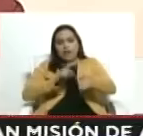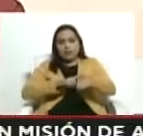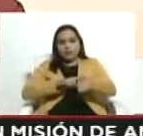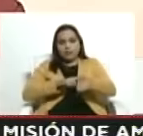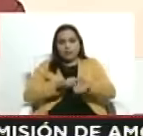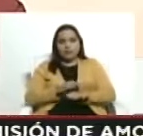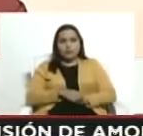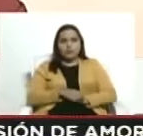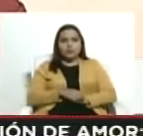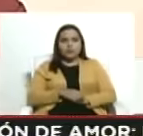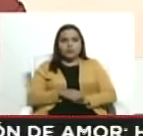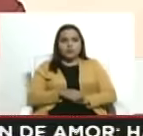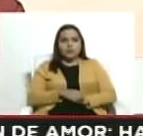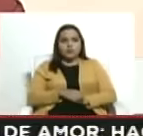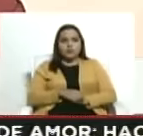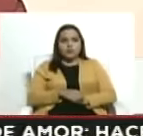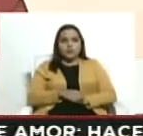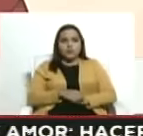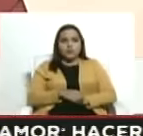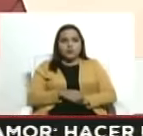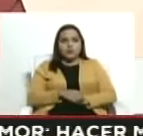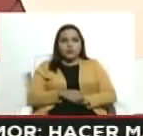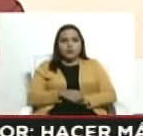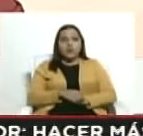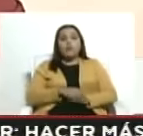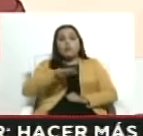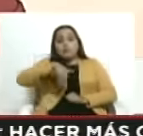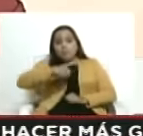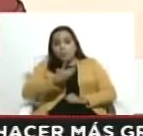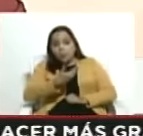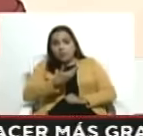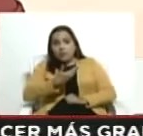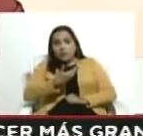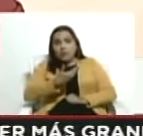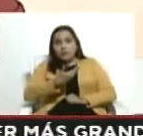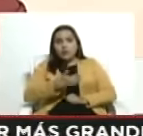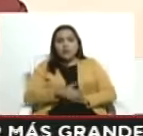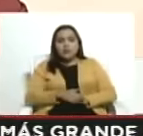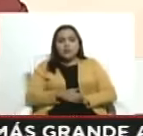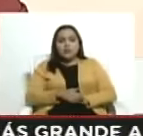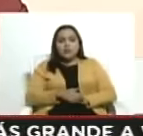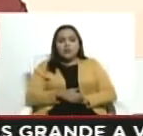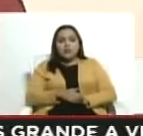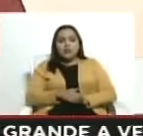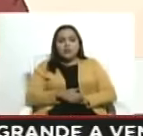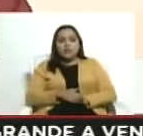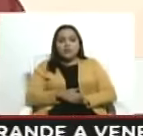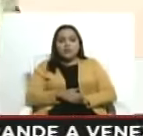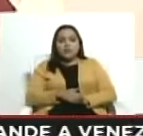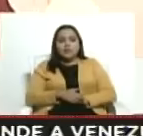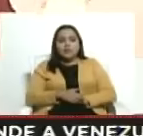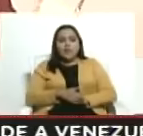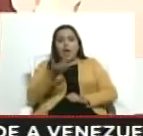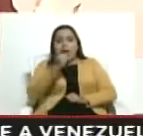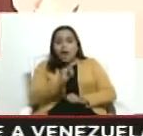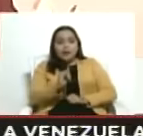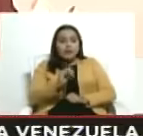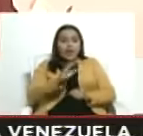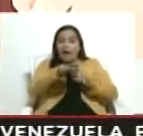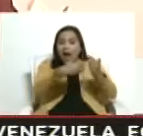electoral serán extemporáneas y se tendrán como no presentadas. Eso debería ser